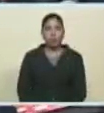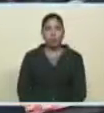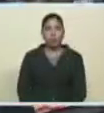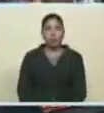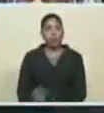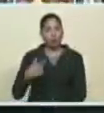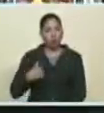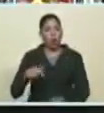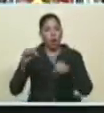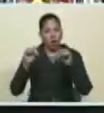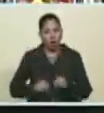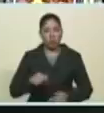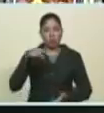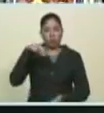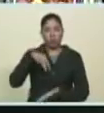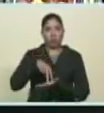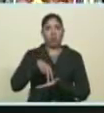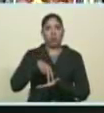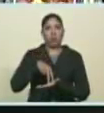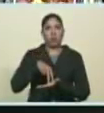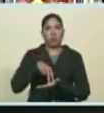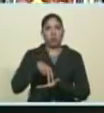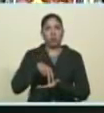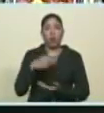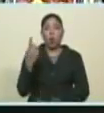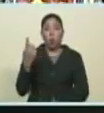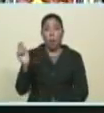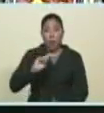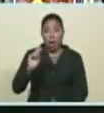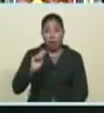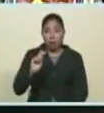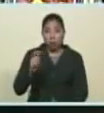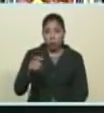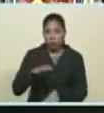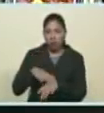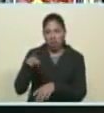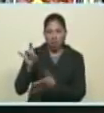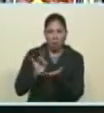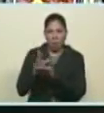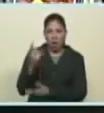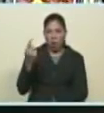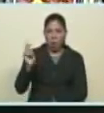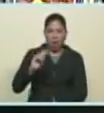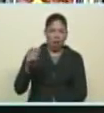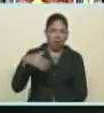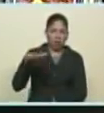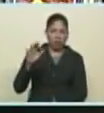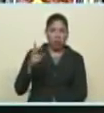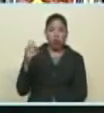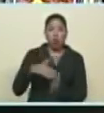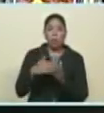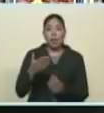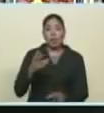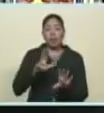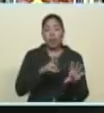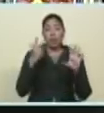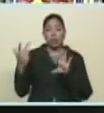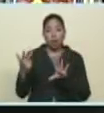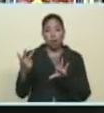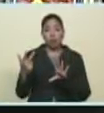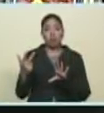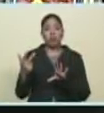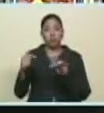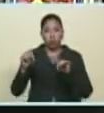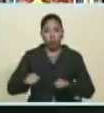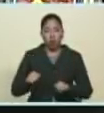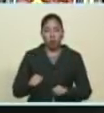Aquí estoy plantado, ¿no? ¿Cuánto me daban ustedes? ¿Un mes? ¿Dos meses me daban? En el 2013, aquí estoy plantado. Y